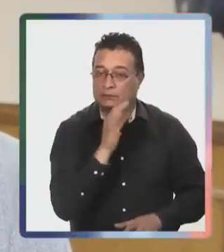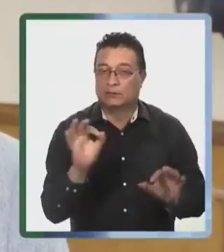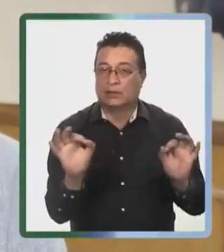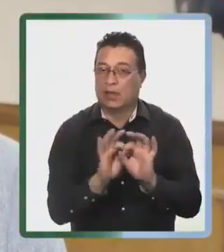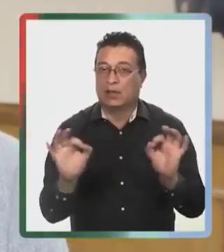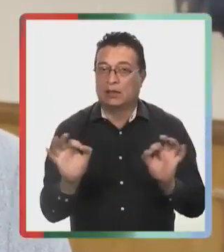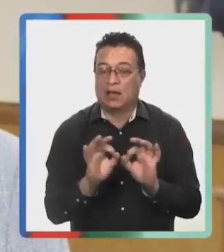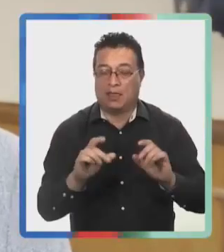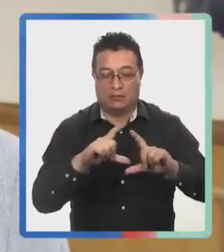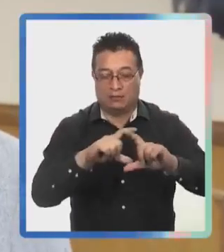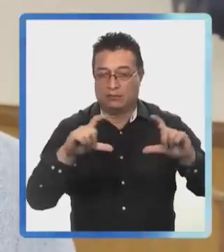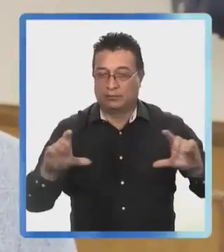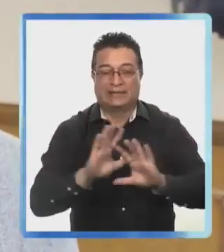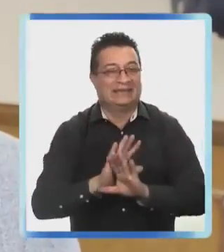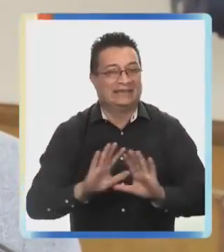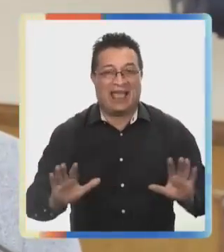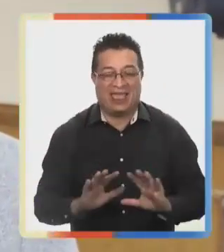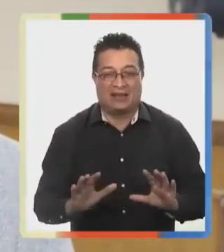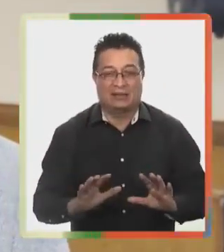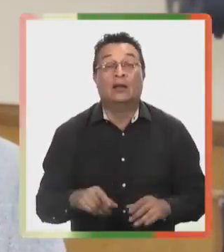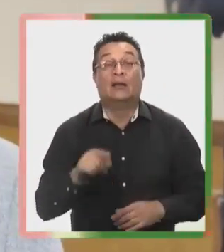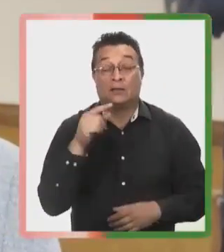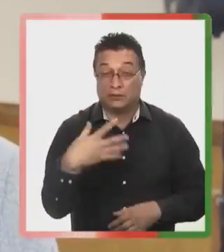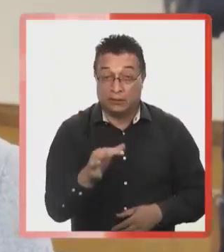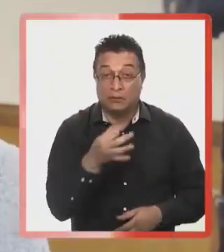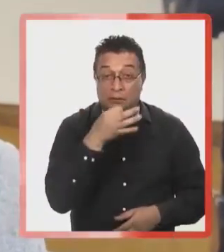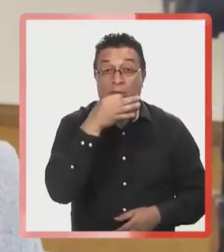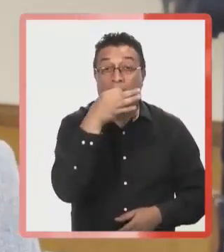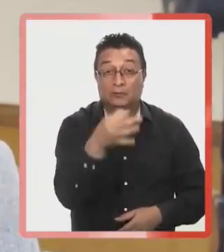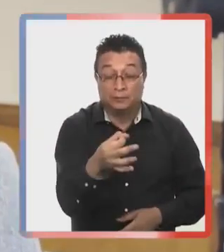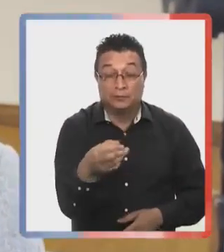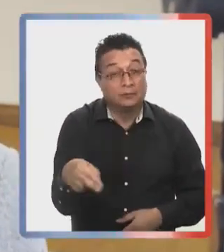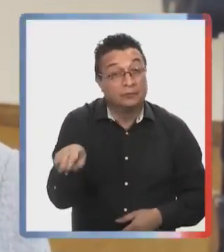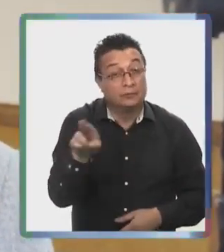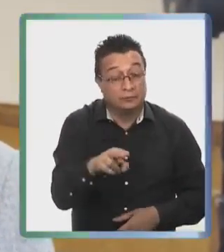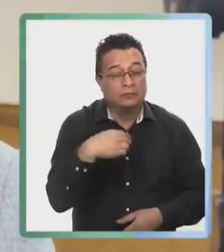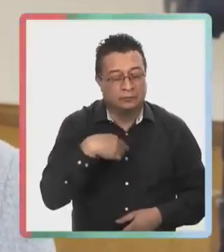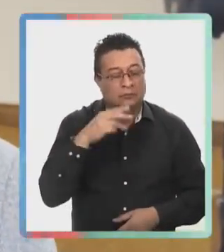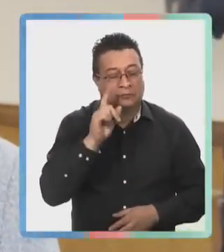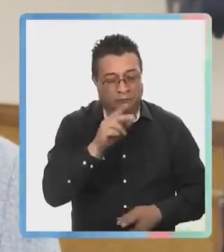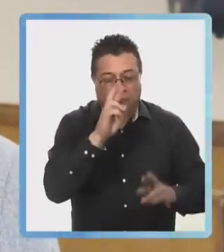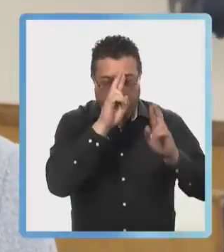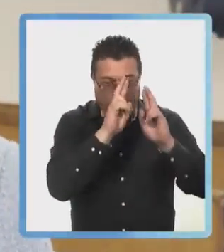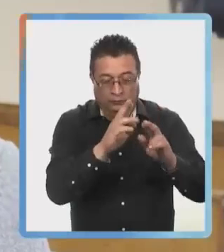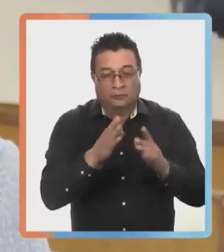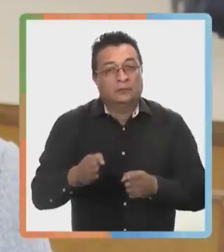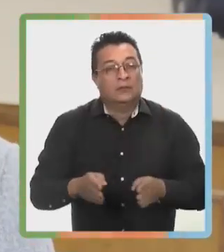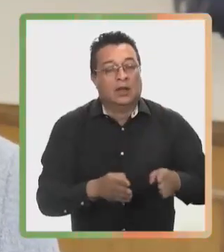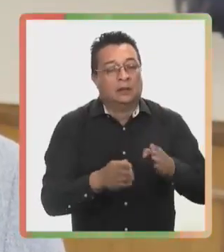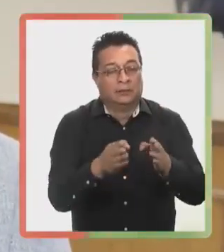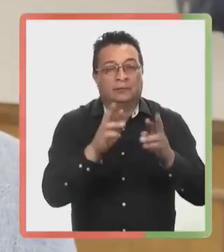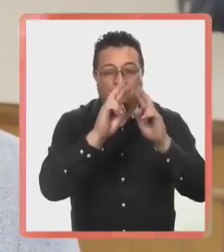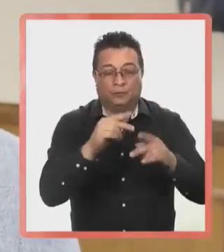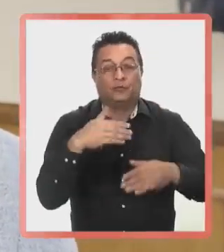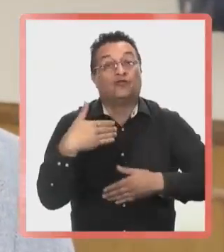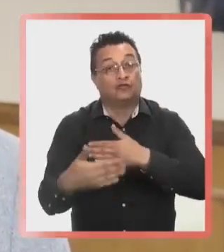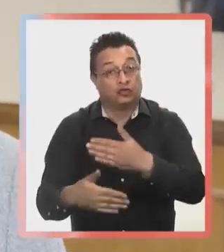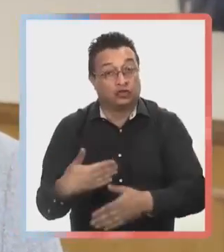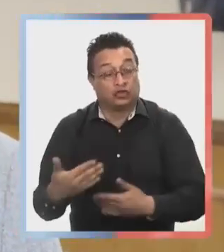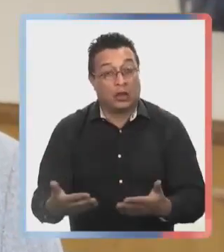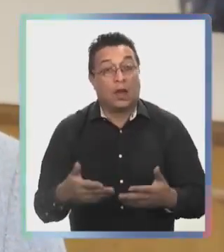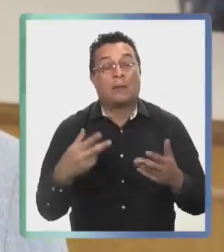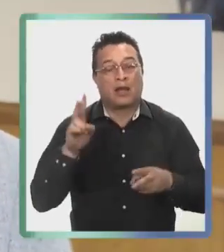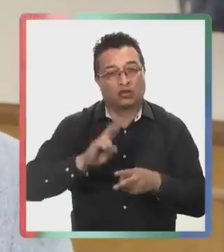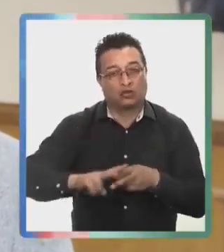minuto algún tipo de consigna. Como lo hemos repetido como gobierno, nosotros creemos en la vía institucional. Hoy día tenemos instituciones que